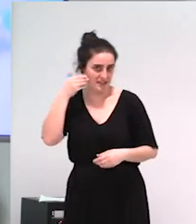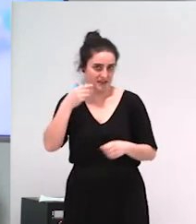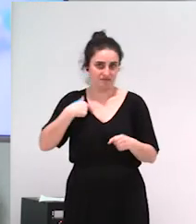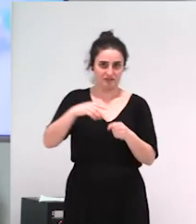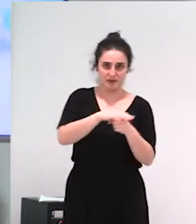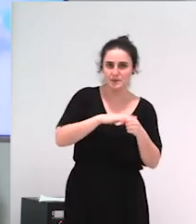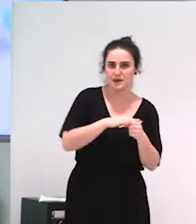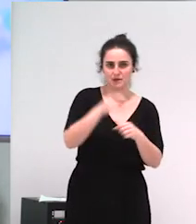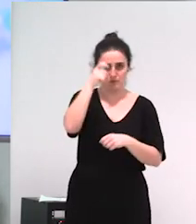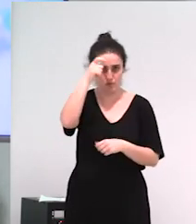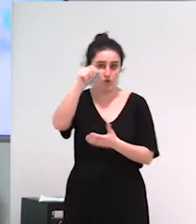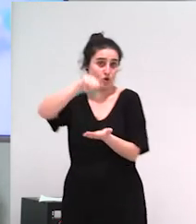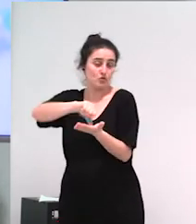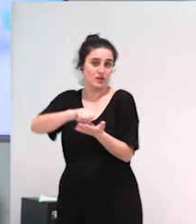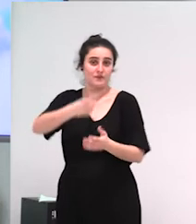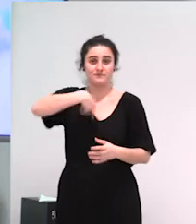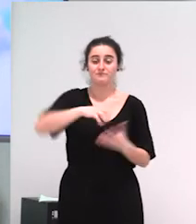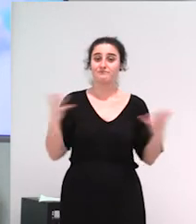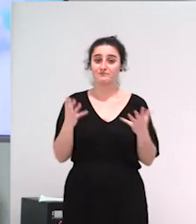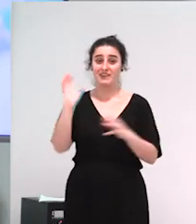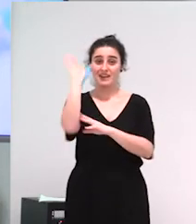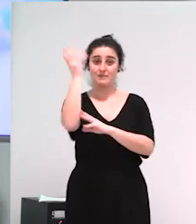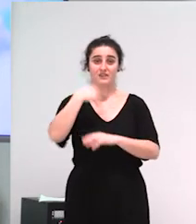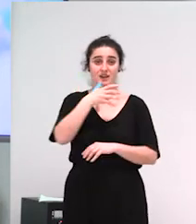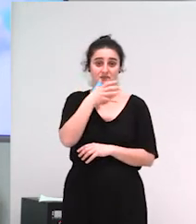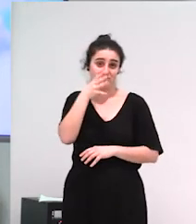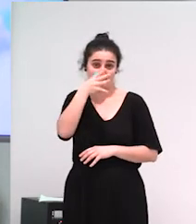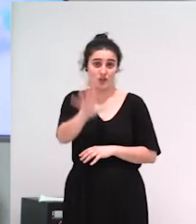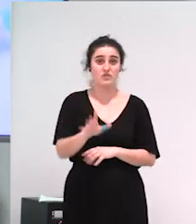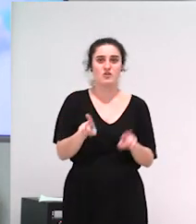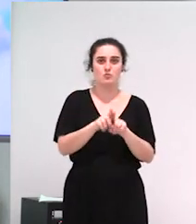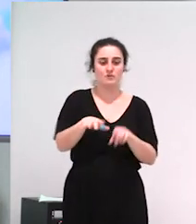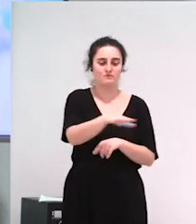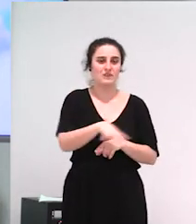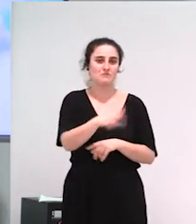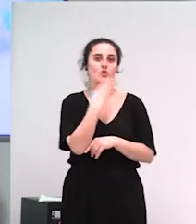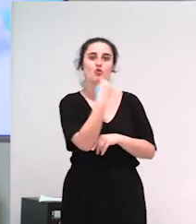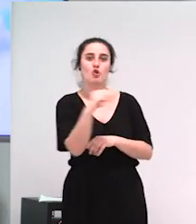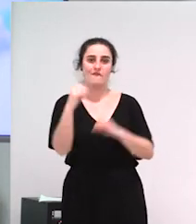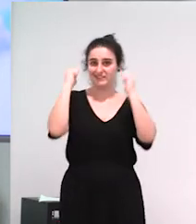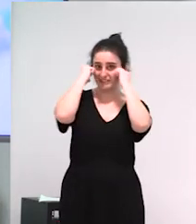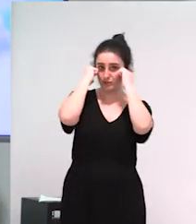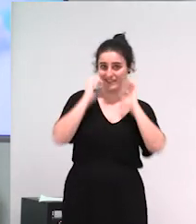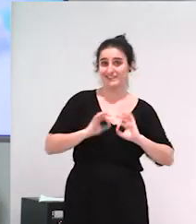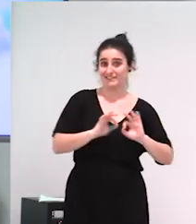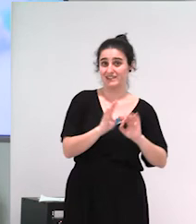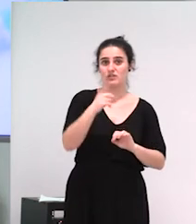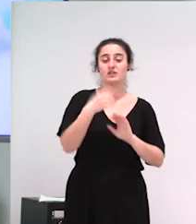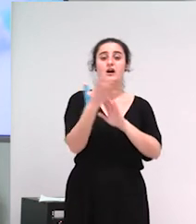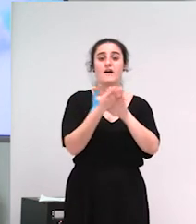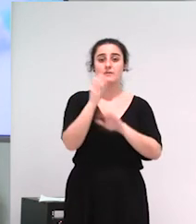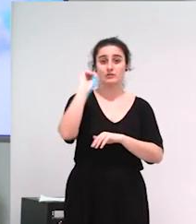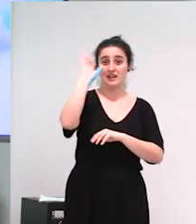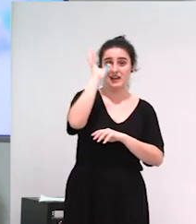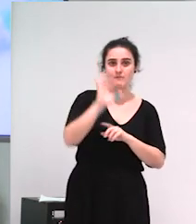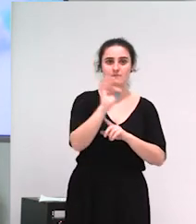ciudades. Denunciamos la emergencia climática como espacio joven estudiantil y hablamos de clima y de ecologismo social,